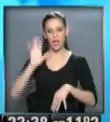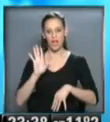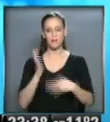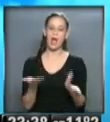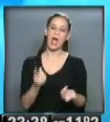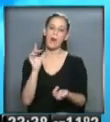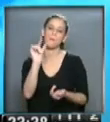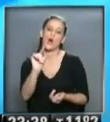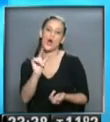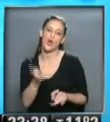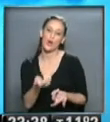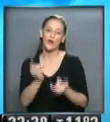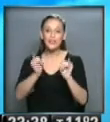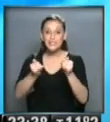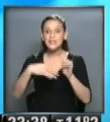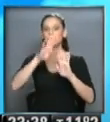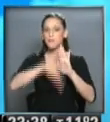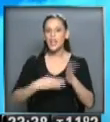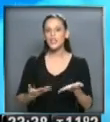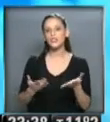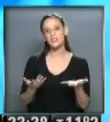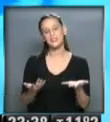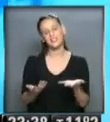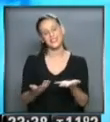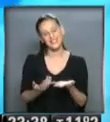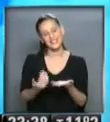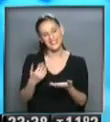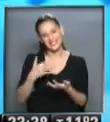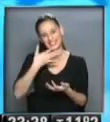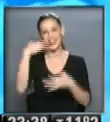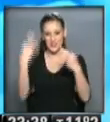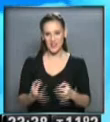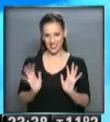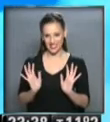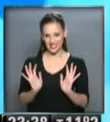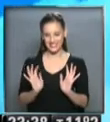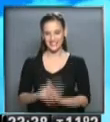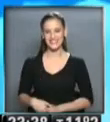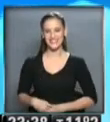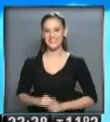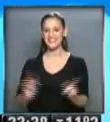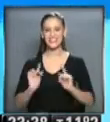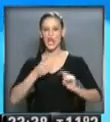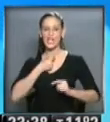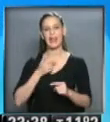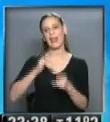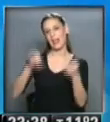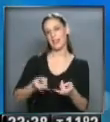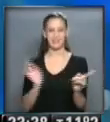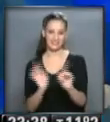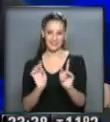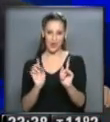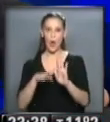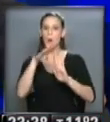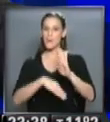algo logrado bajar la temperatura más jardín a gatúbela vamos con la verdad vamos ahora acabamos con la verdad no queremos engañar a nadie baja la temperatura